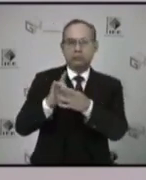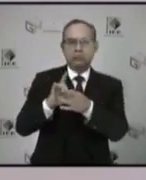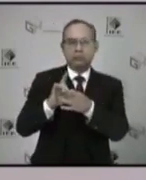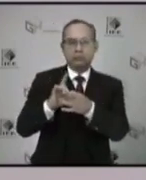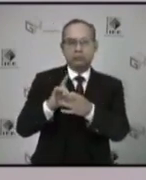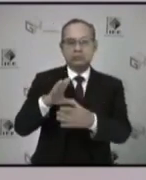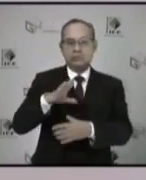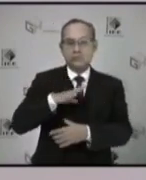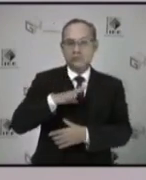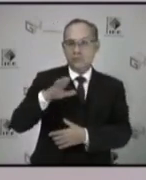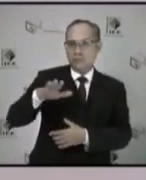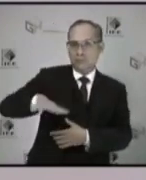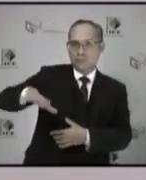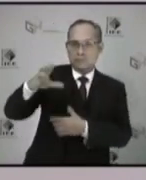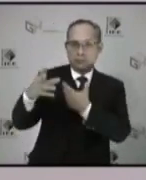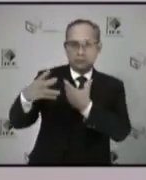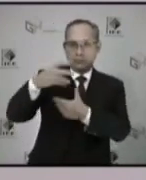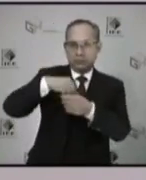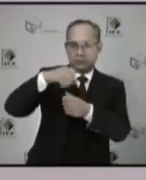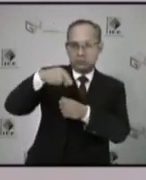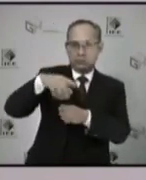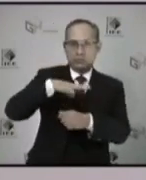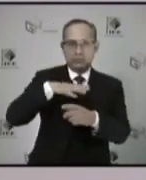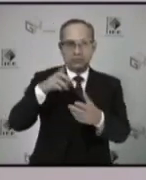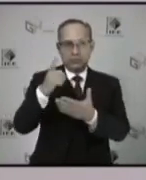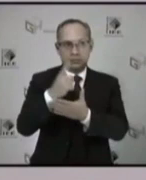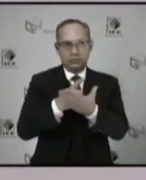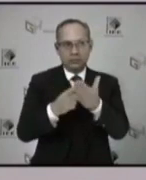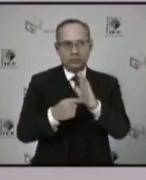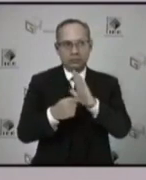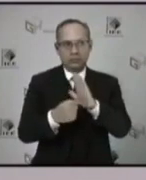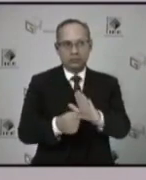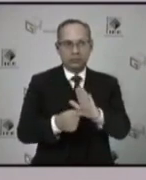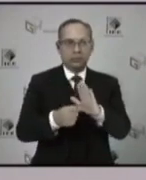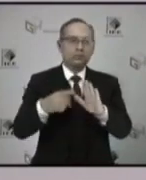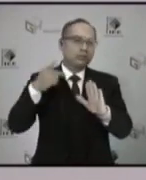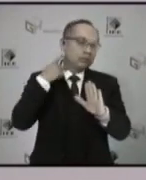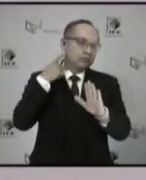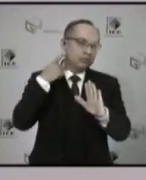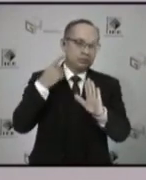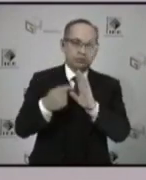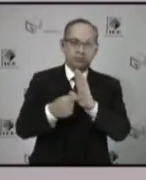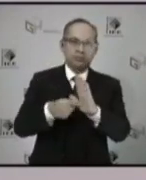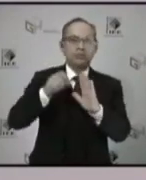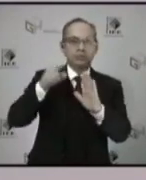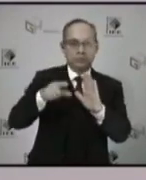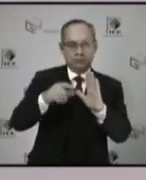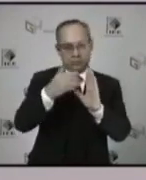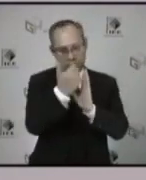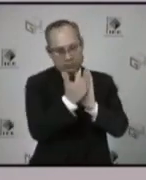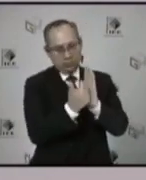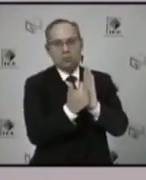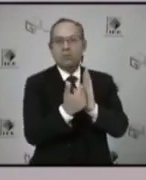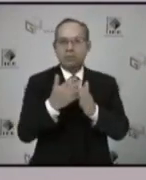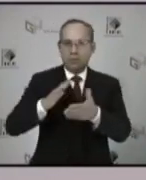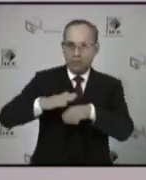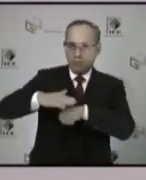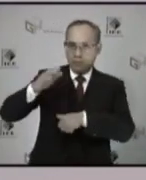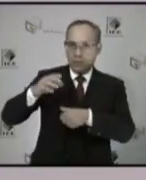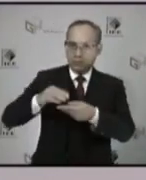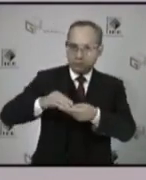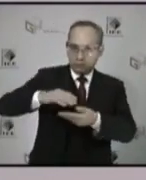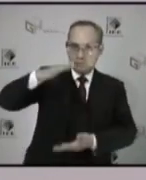marginados en toma de decisiones y diseño de políticas públicas, ampliaré catálogo y mejoraré el gobierno